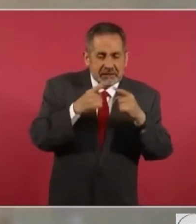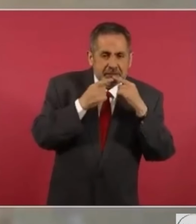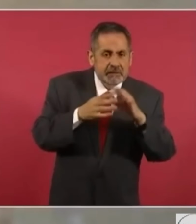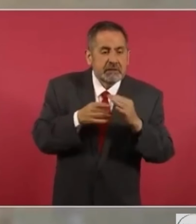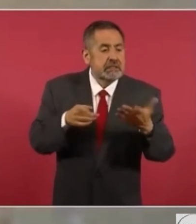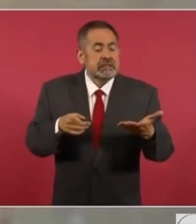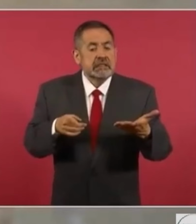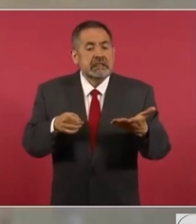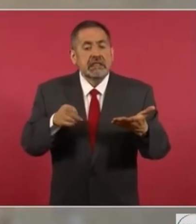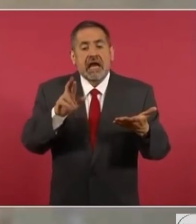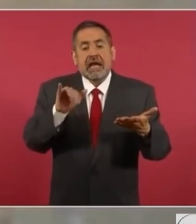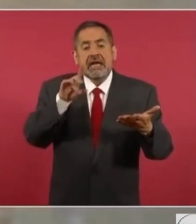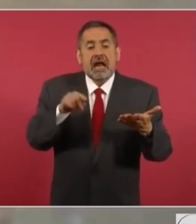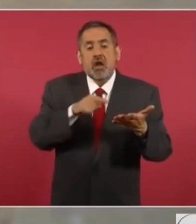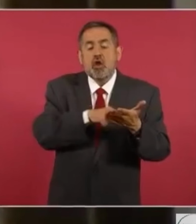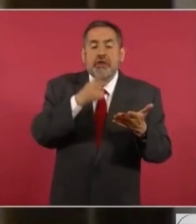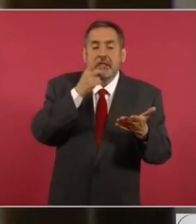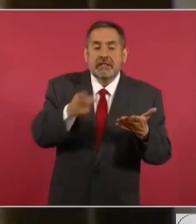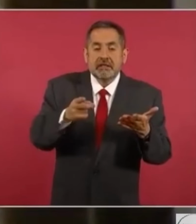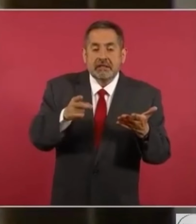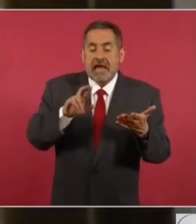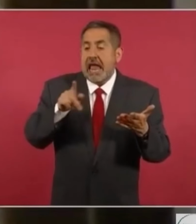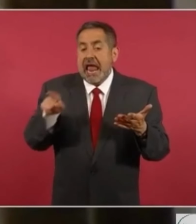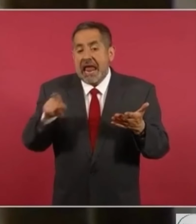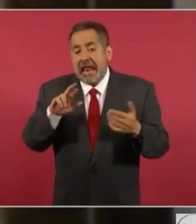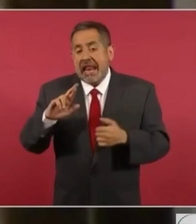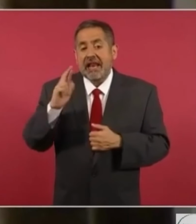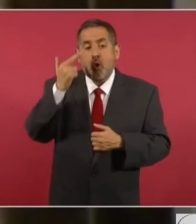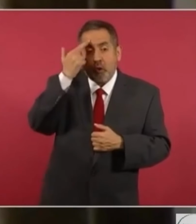que Ricardo recordaba